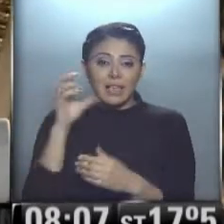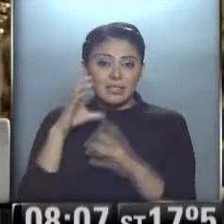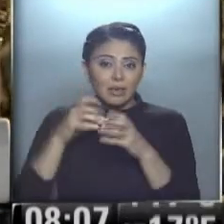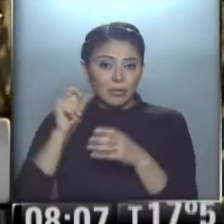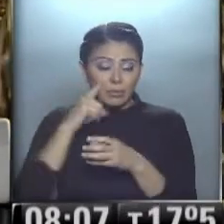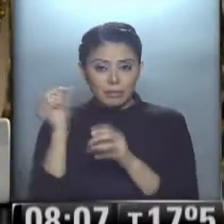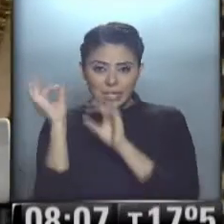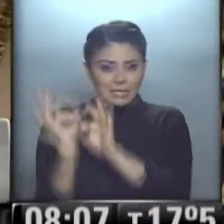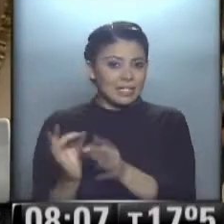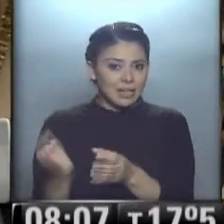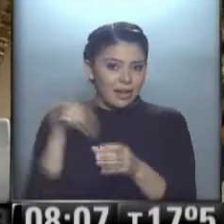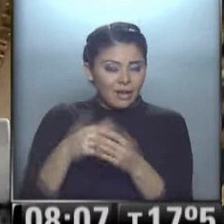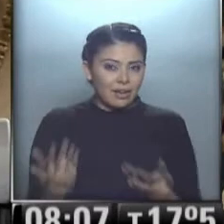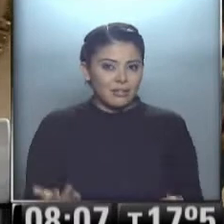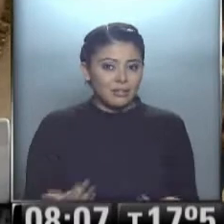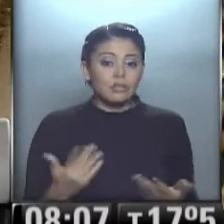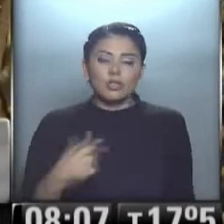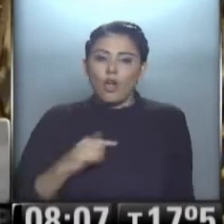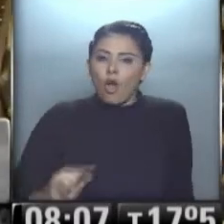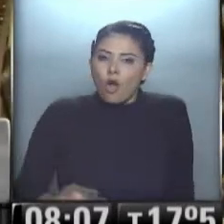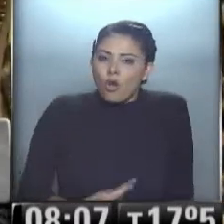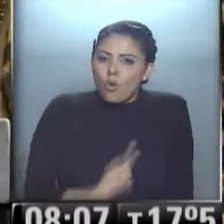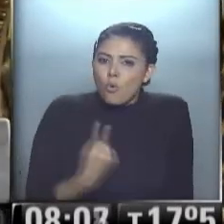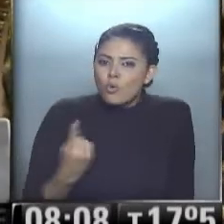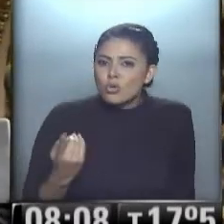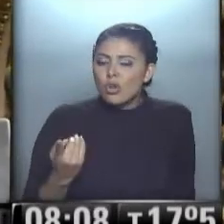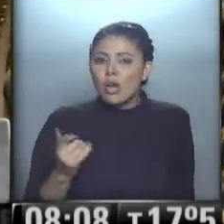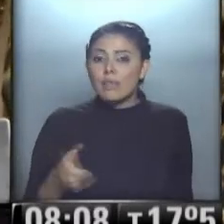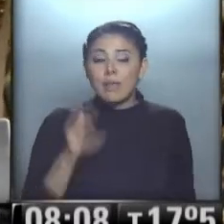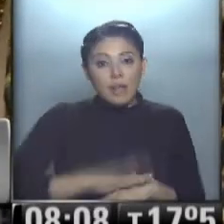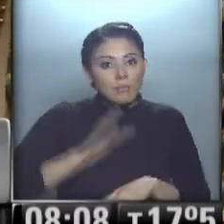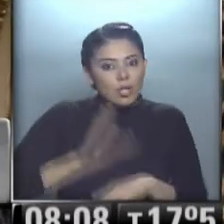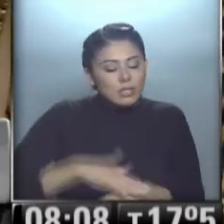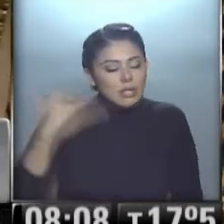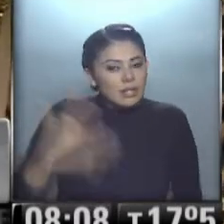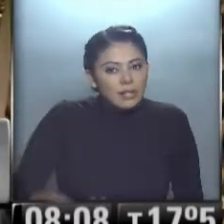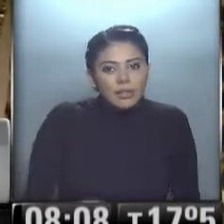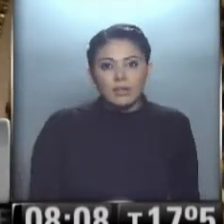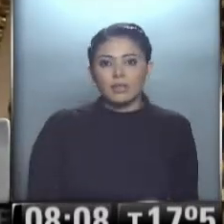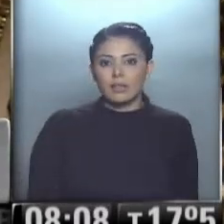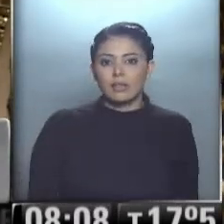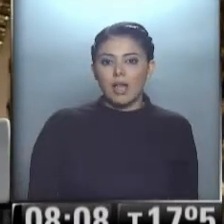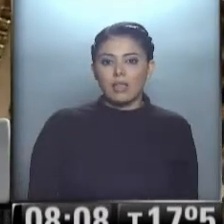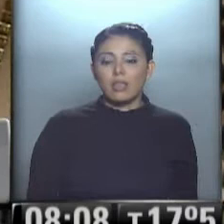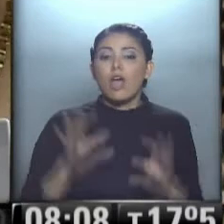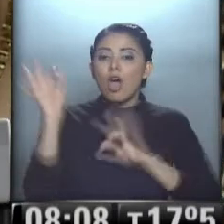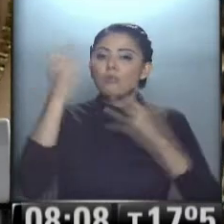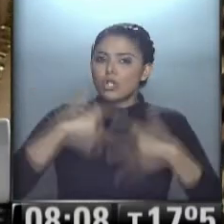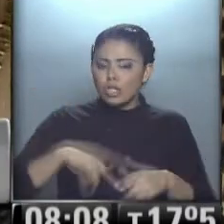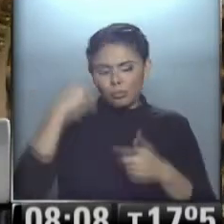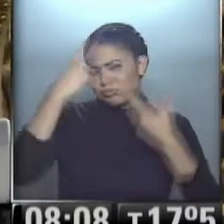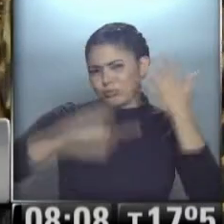esto por un lado es un orgullo enorme por otro lado una enorme responsabilidad también proyectos tenemos